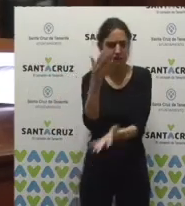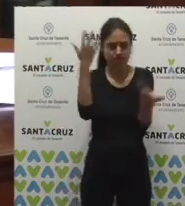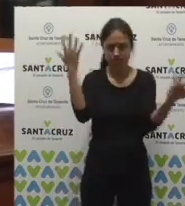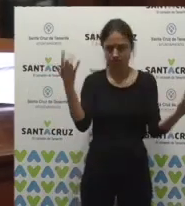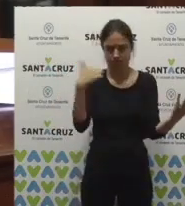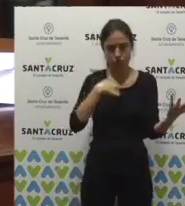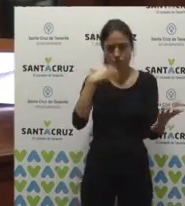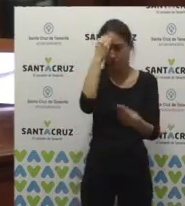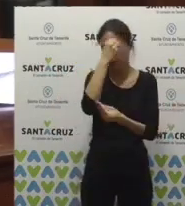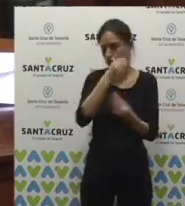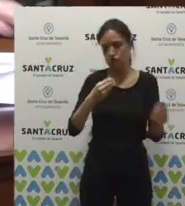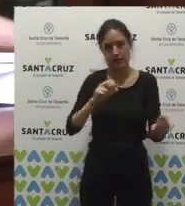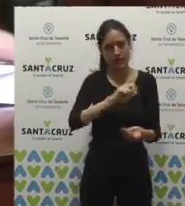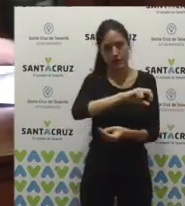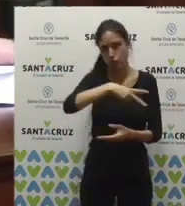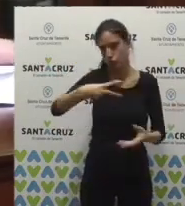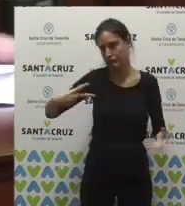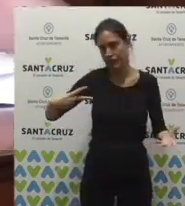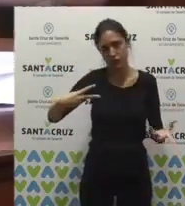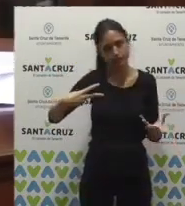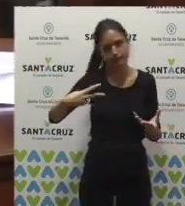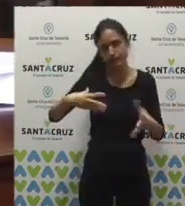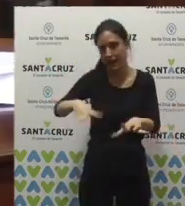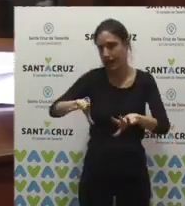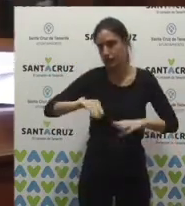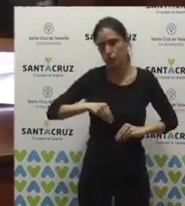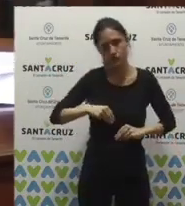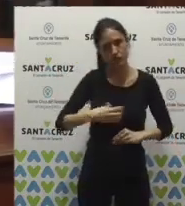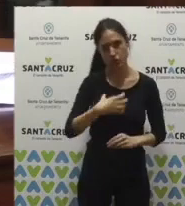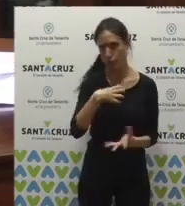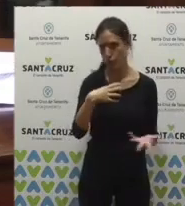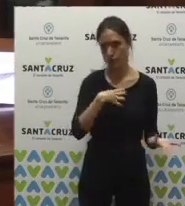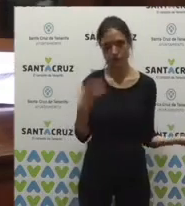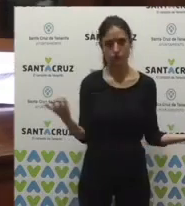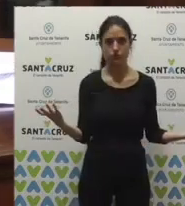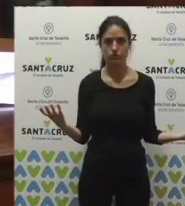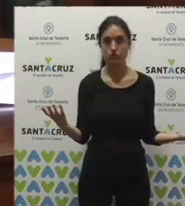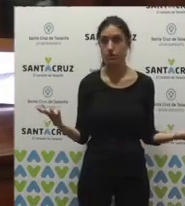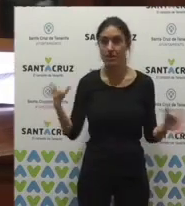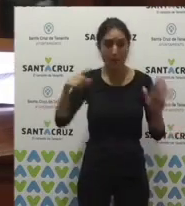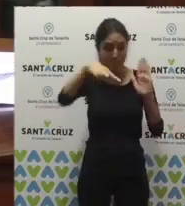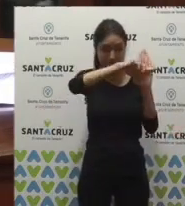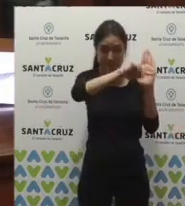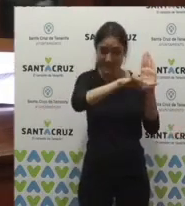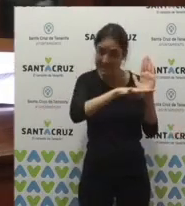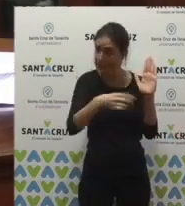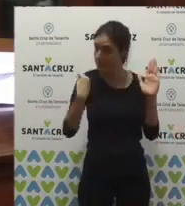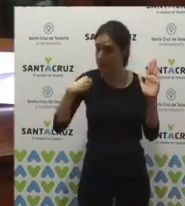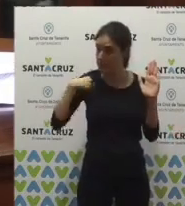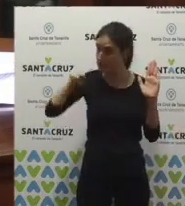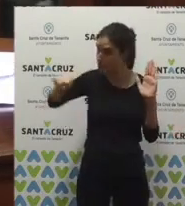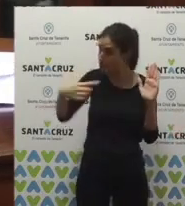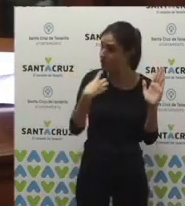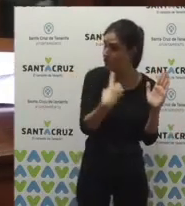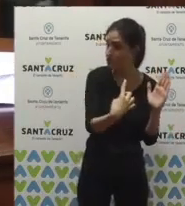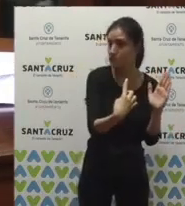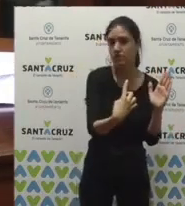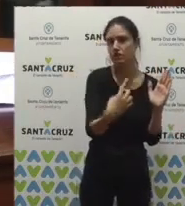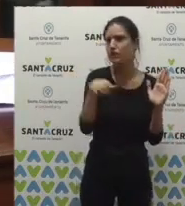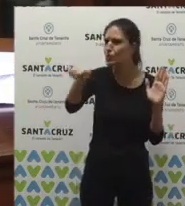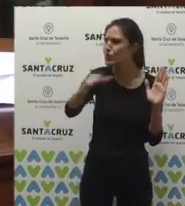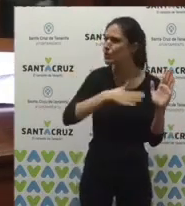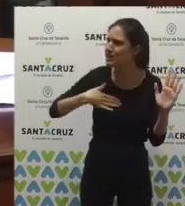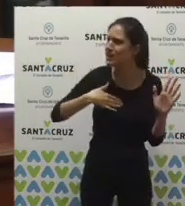coincidimos todos en que es inasumible y todo esto que usted propone estas medidas que usted propone las pretende